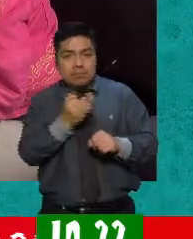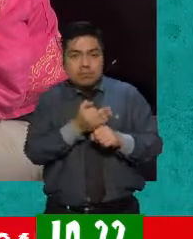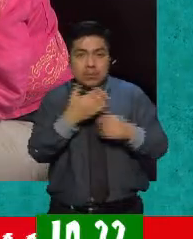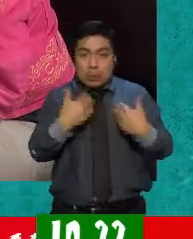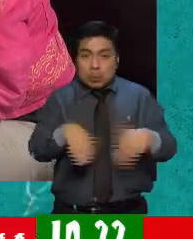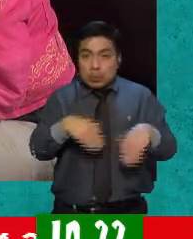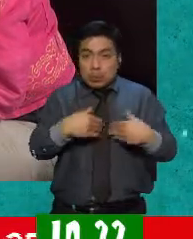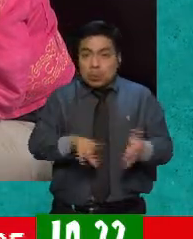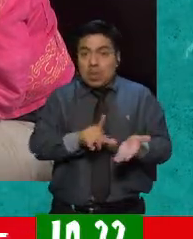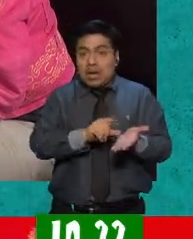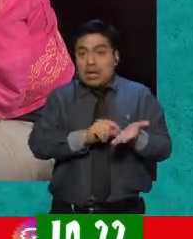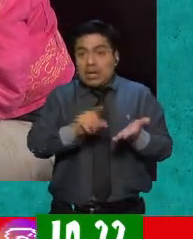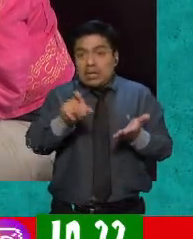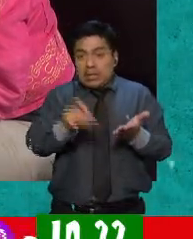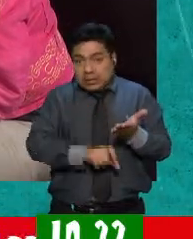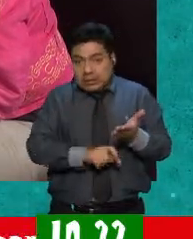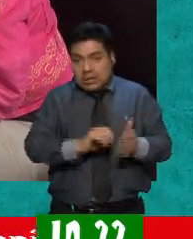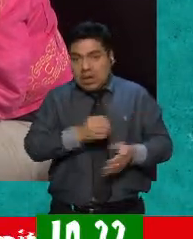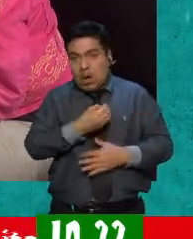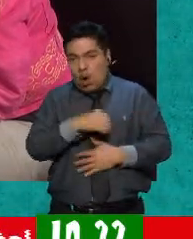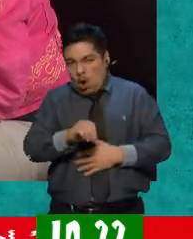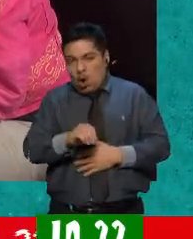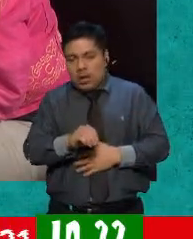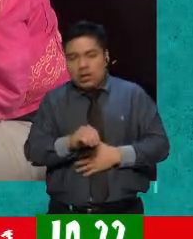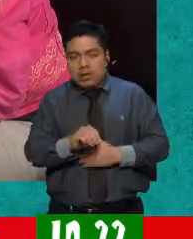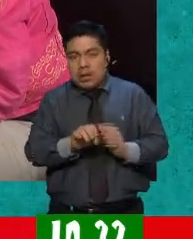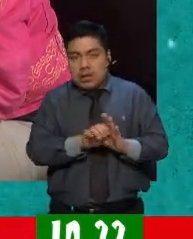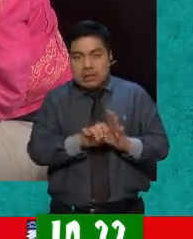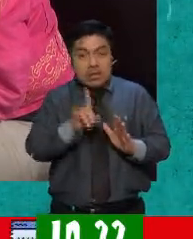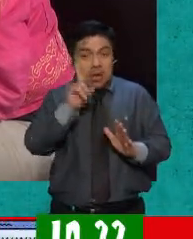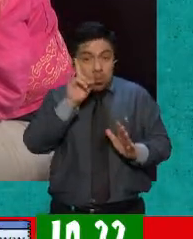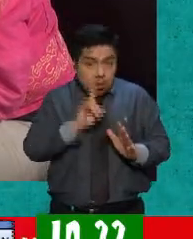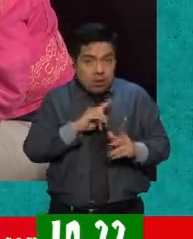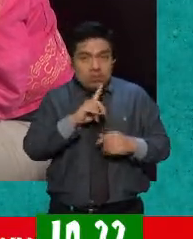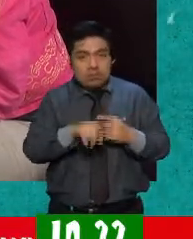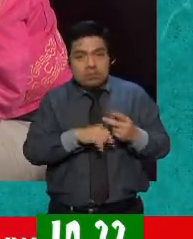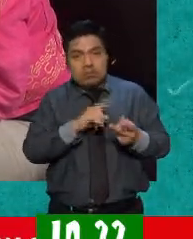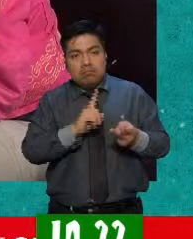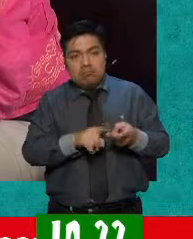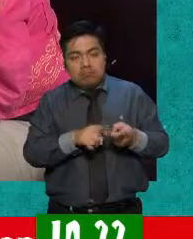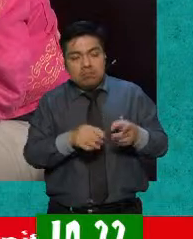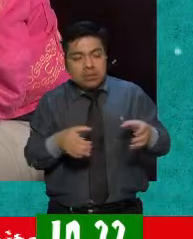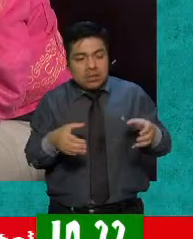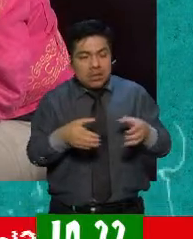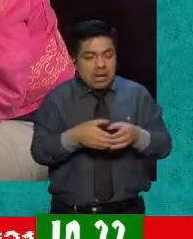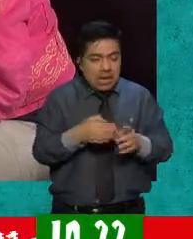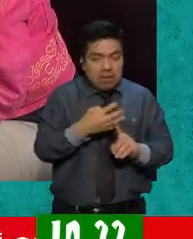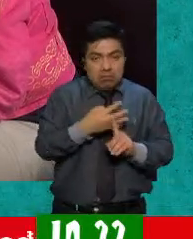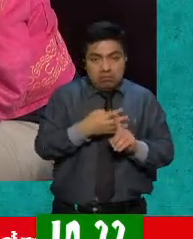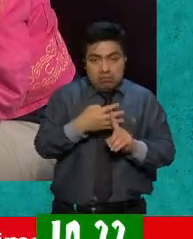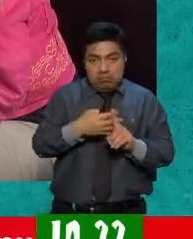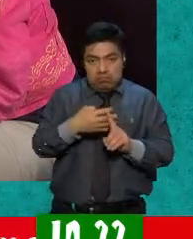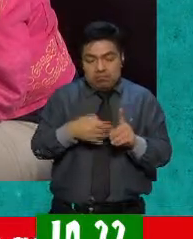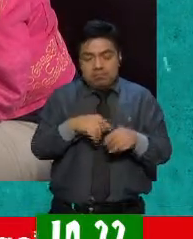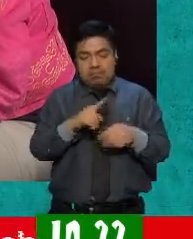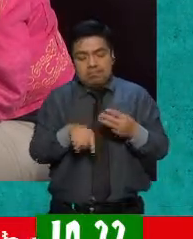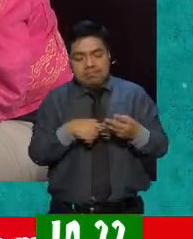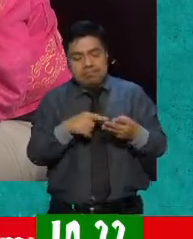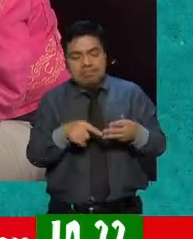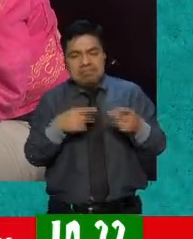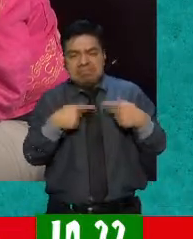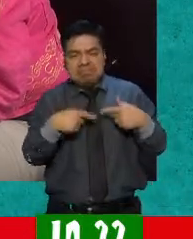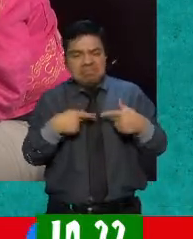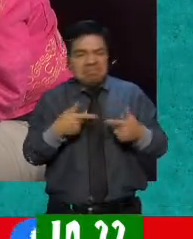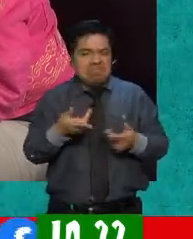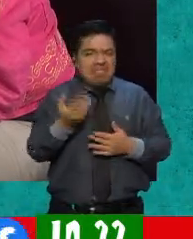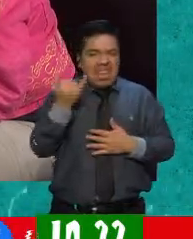mucho más discursos de odio sobre todo mujeres, ¿no? Sobre todo comunidad LGBT. Ya hay más personas que dicen, no, es que